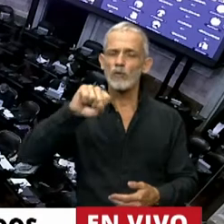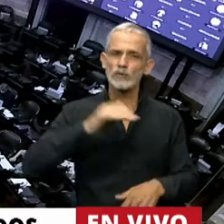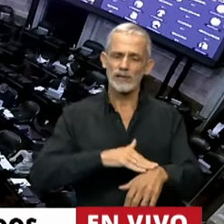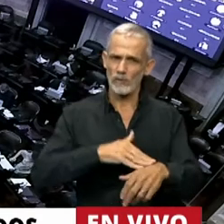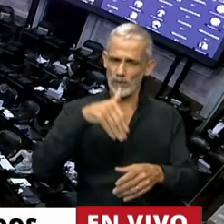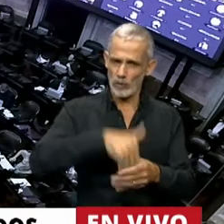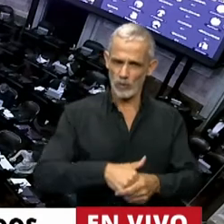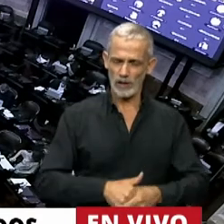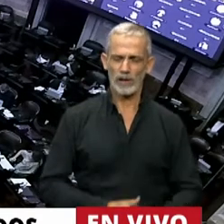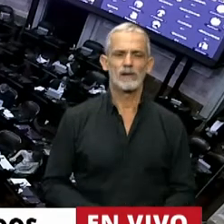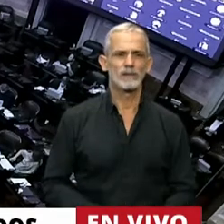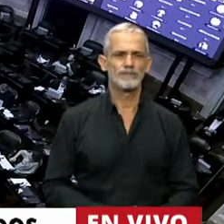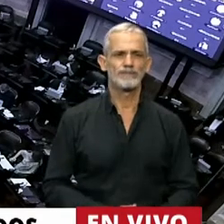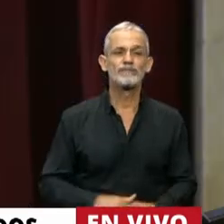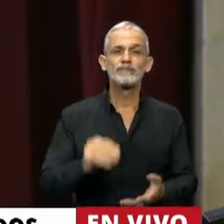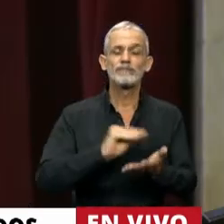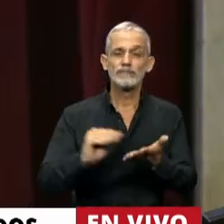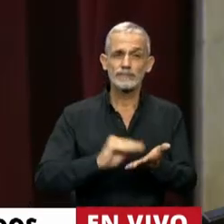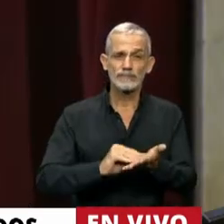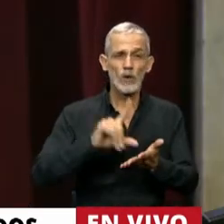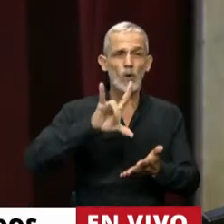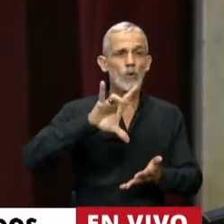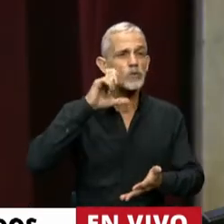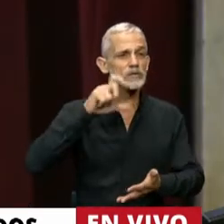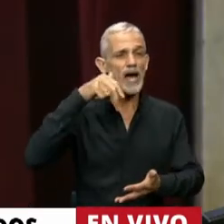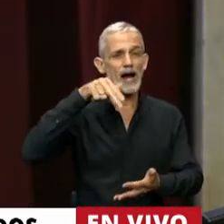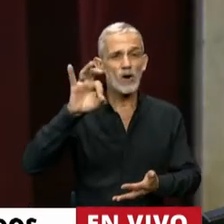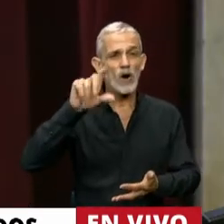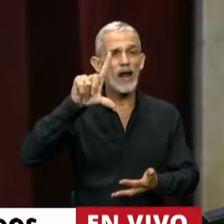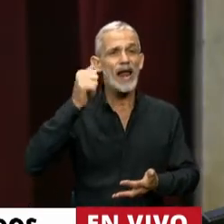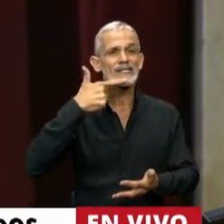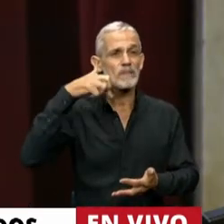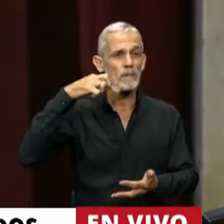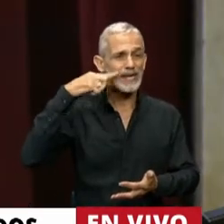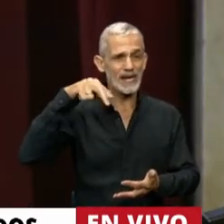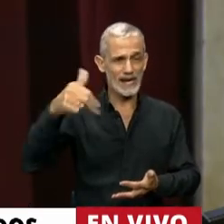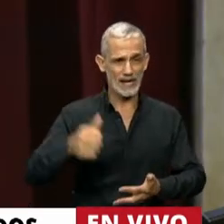ausente a la hora de votar. Diputado Luciano Laspina.